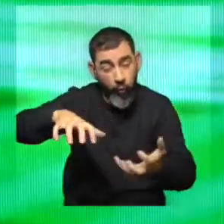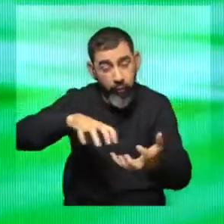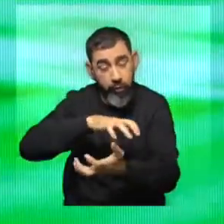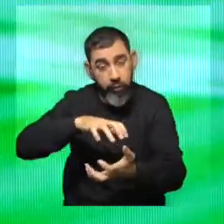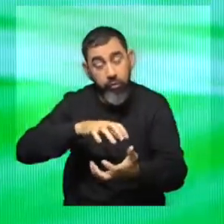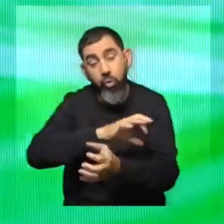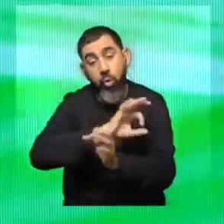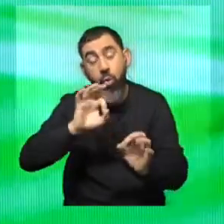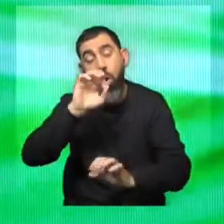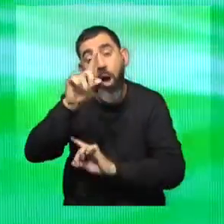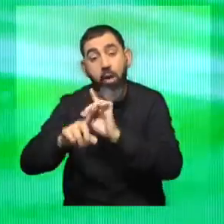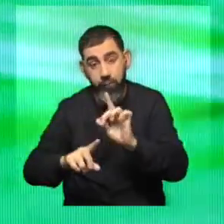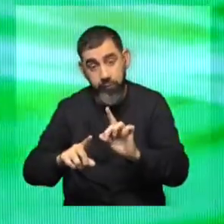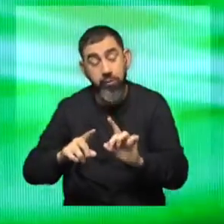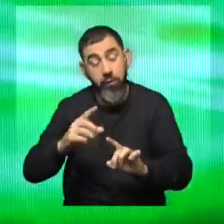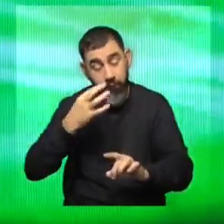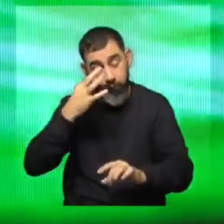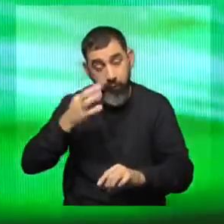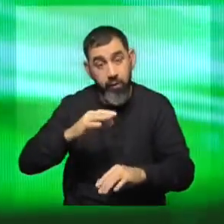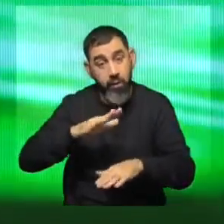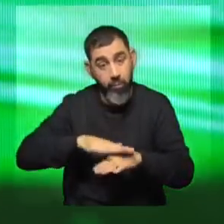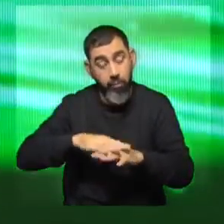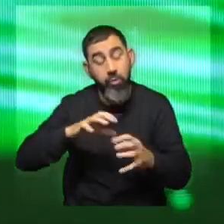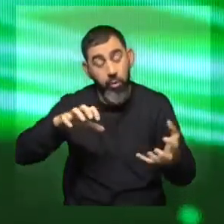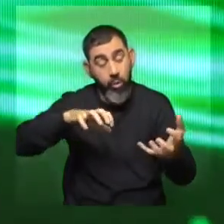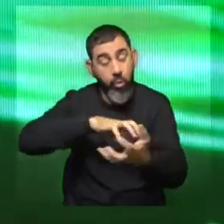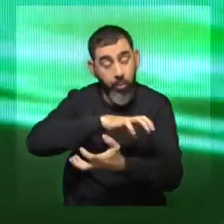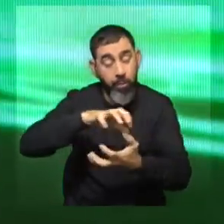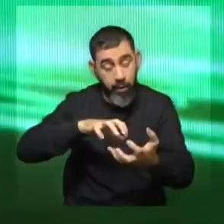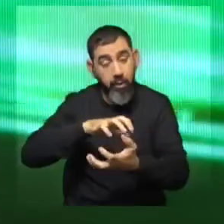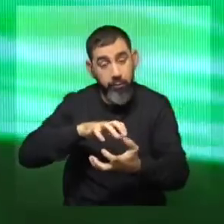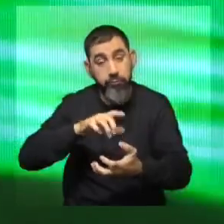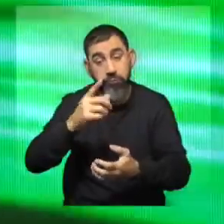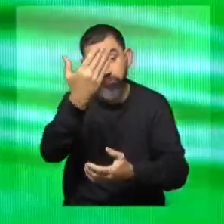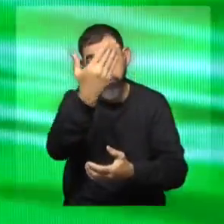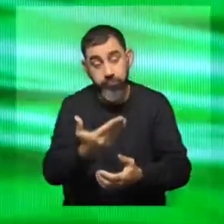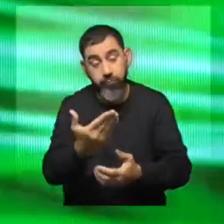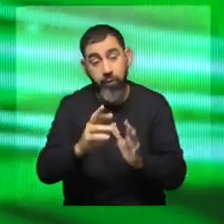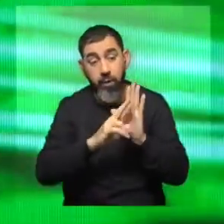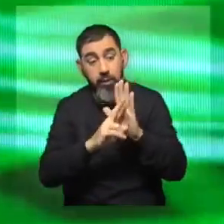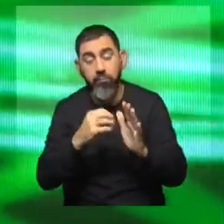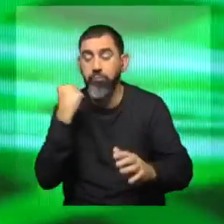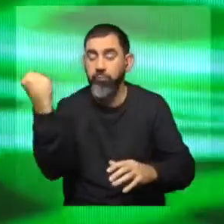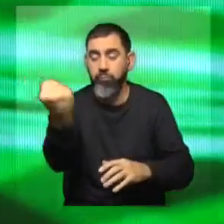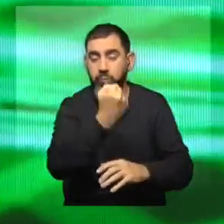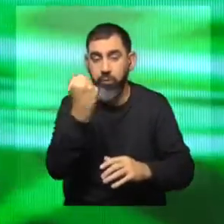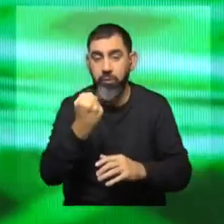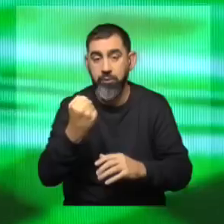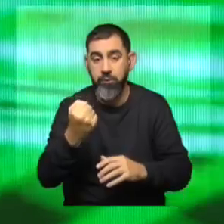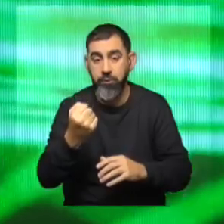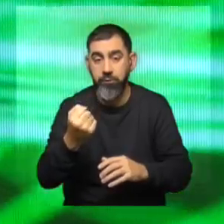donde a veces pasamos digamos este estas figuras son centrales para trabajar